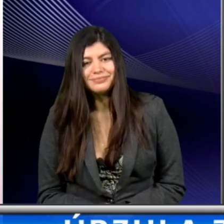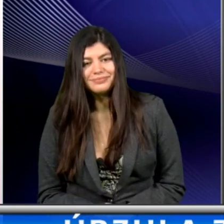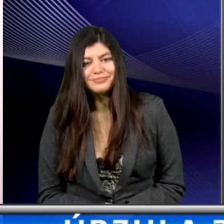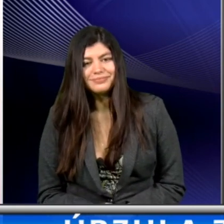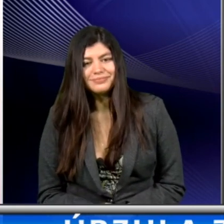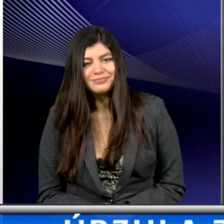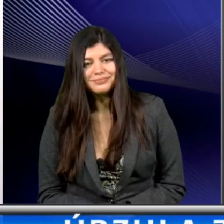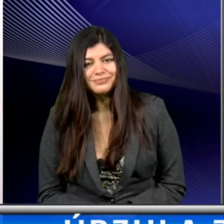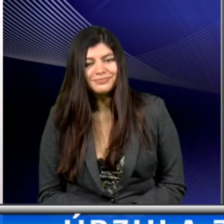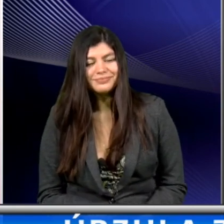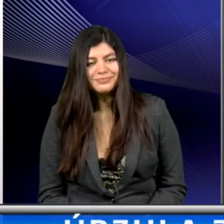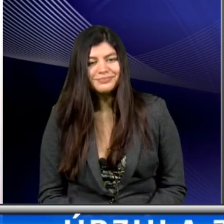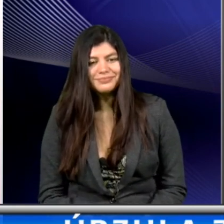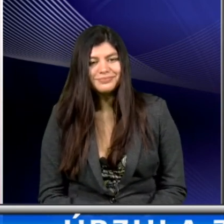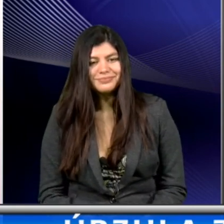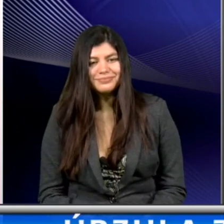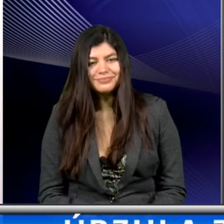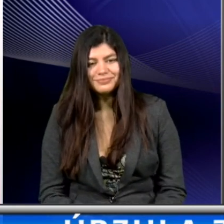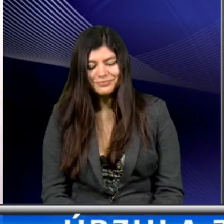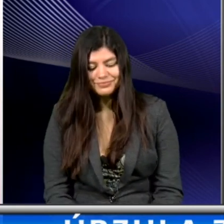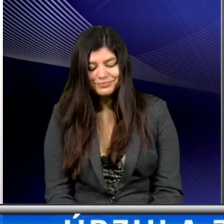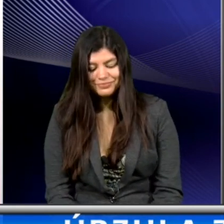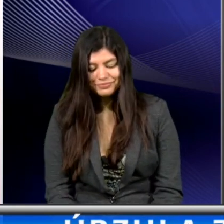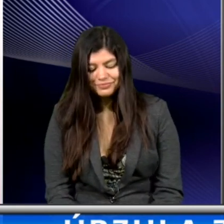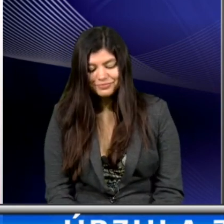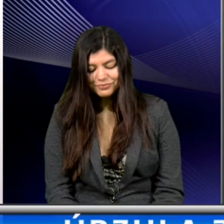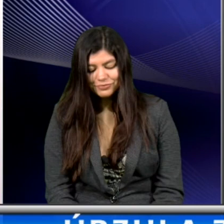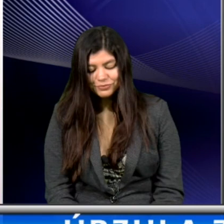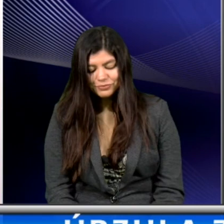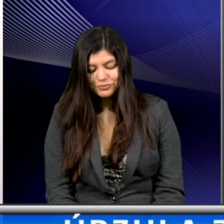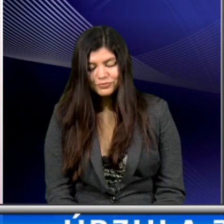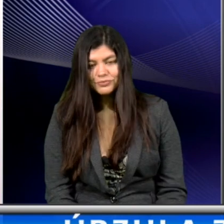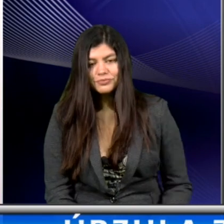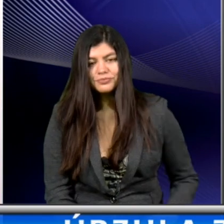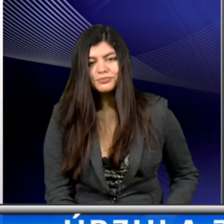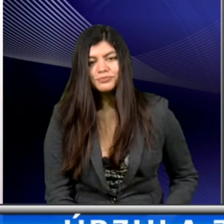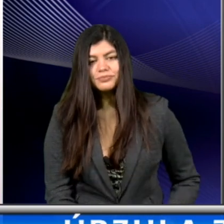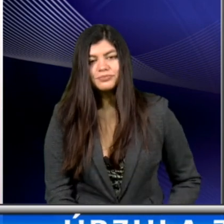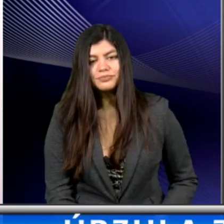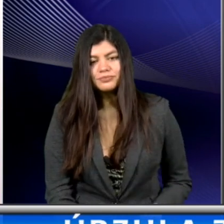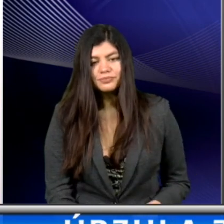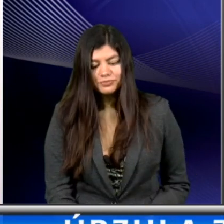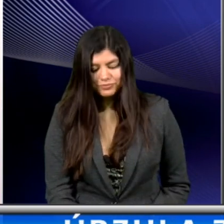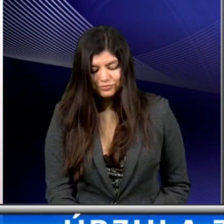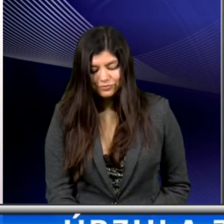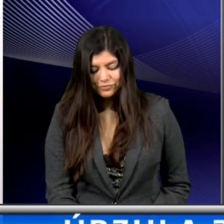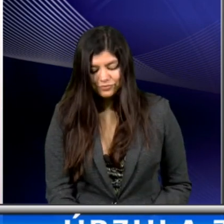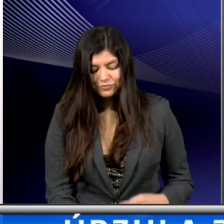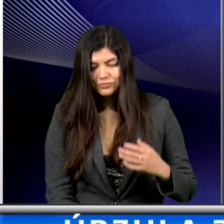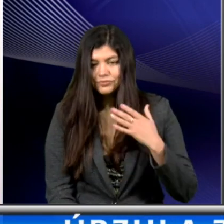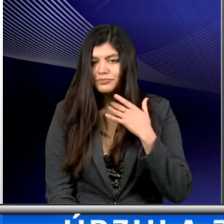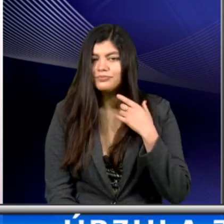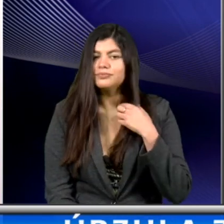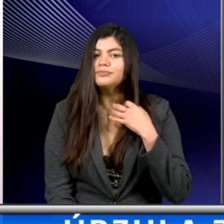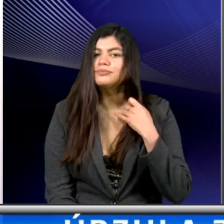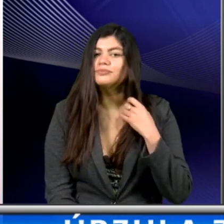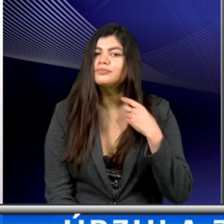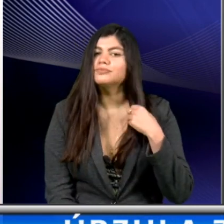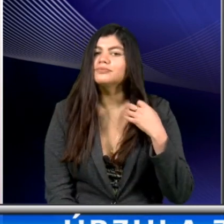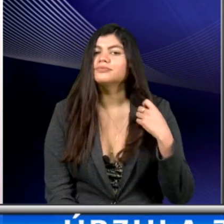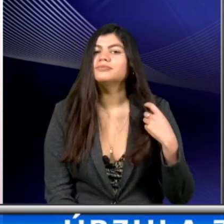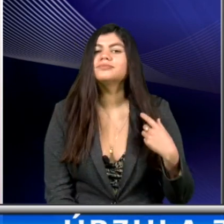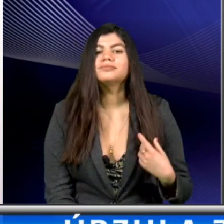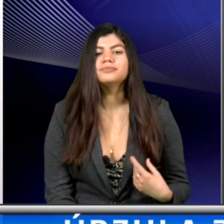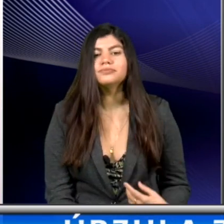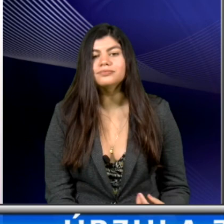la comunidad afectada, porque todas las opciones que podamos establecer desde distintos programas, desde